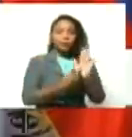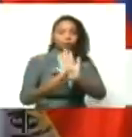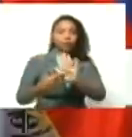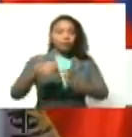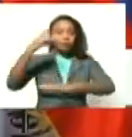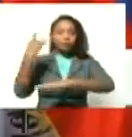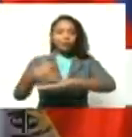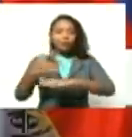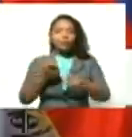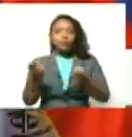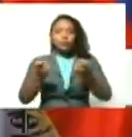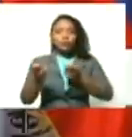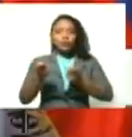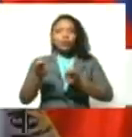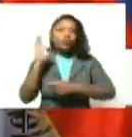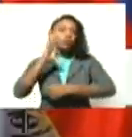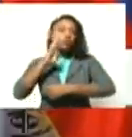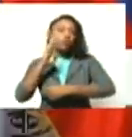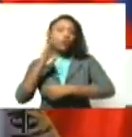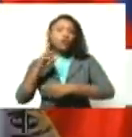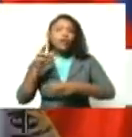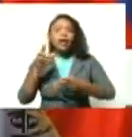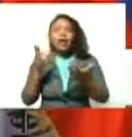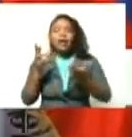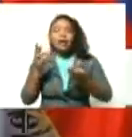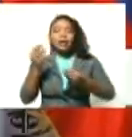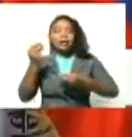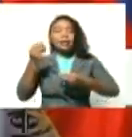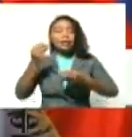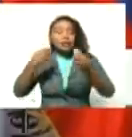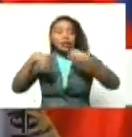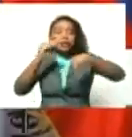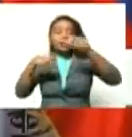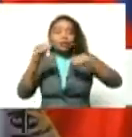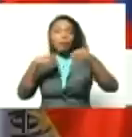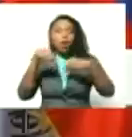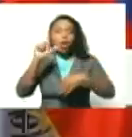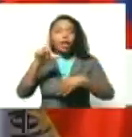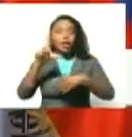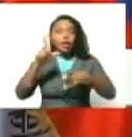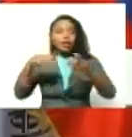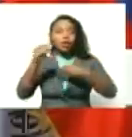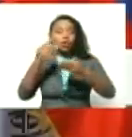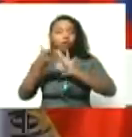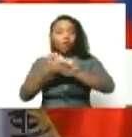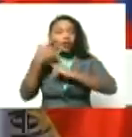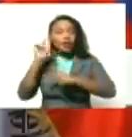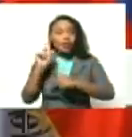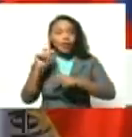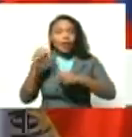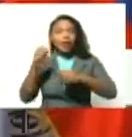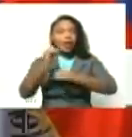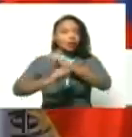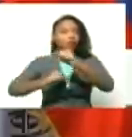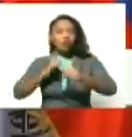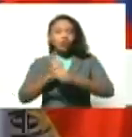agravado, manejo indebido de sustancias químicas peligrosas y asociación para